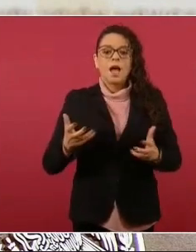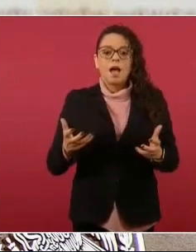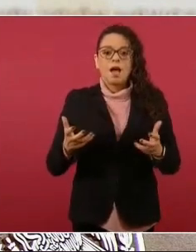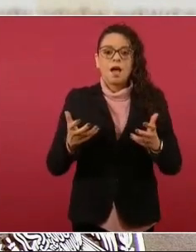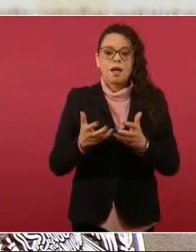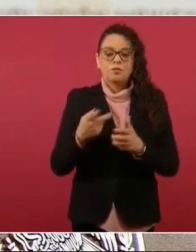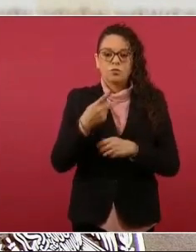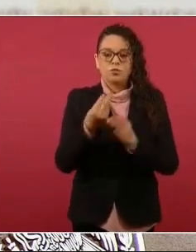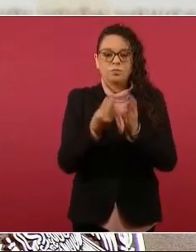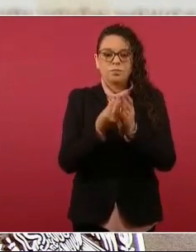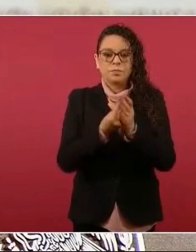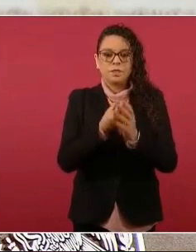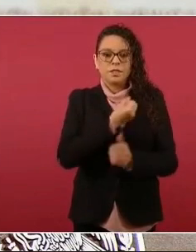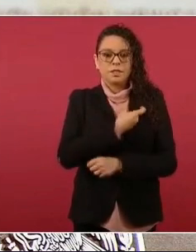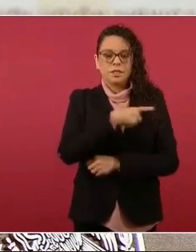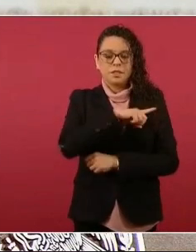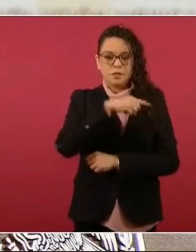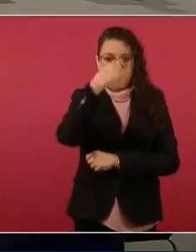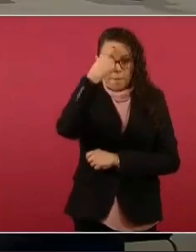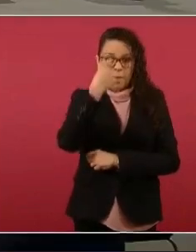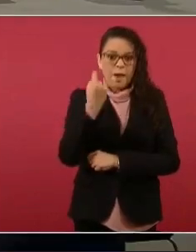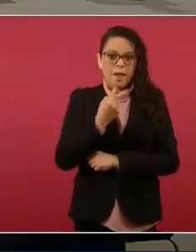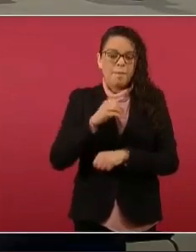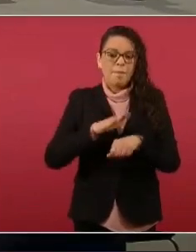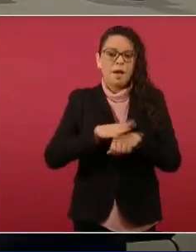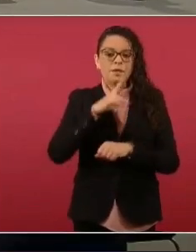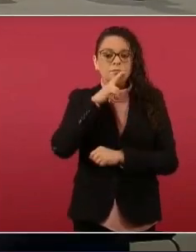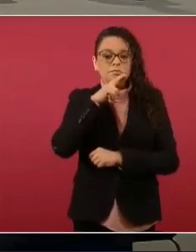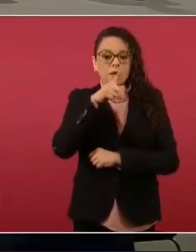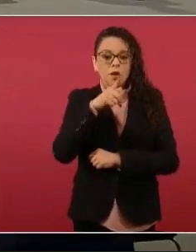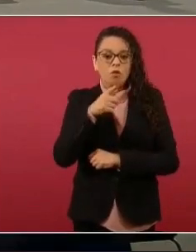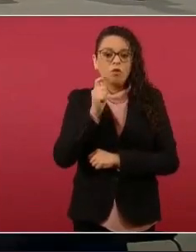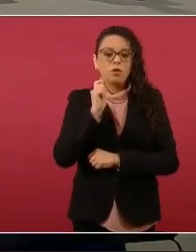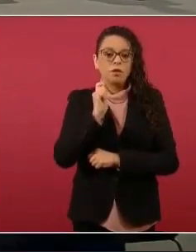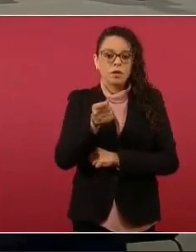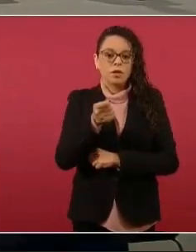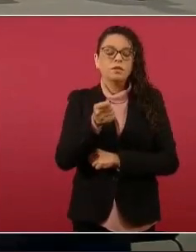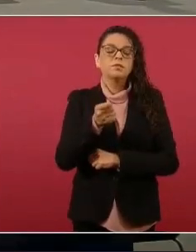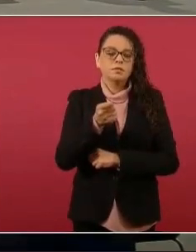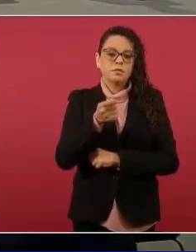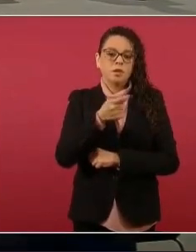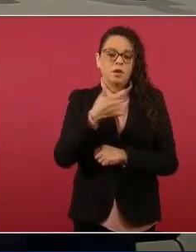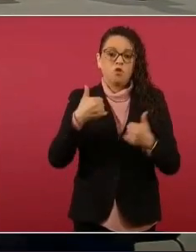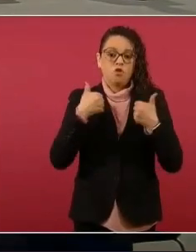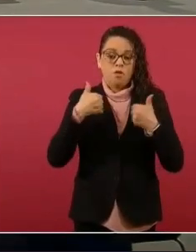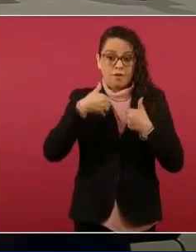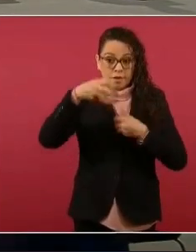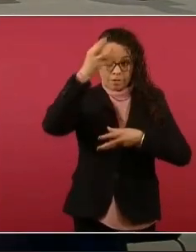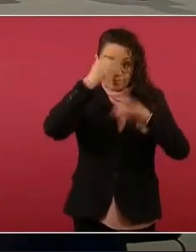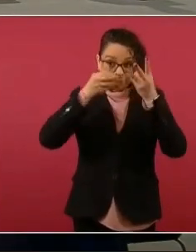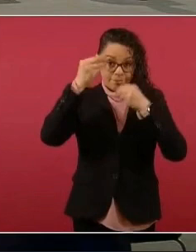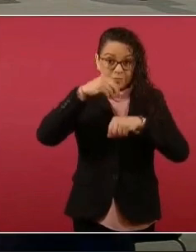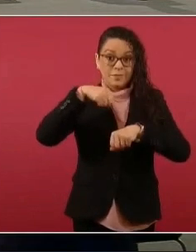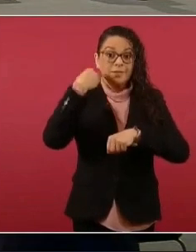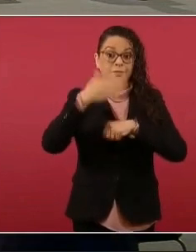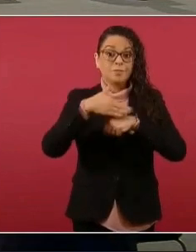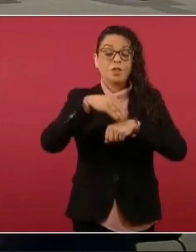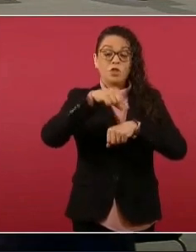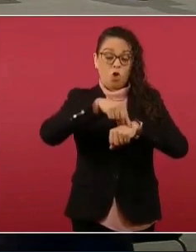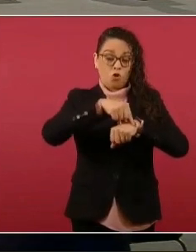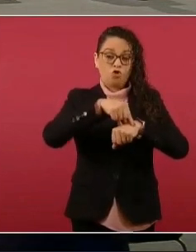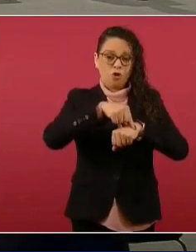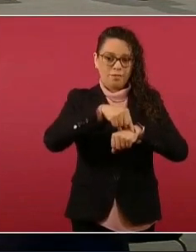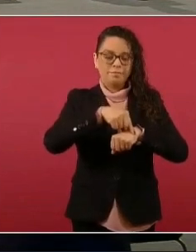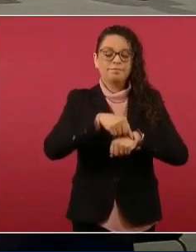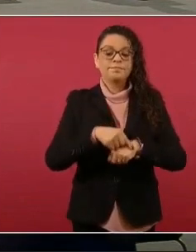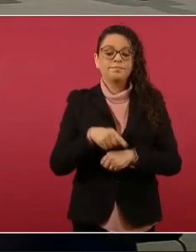el sector salud para mejorar las condiciones de los médicos en formación. Como ya anunció el señor